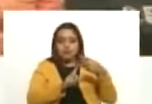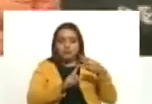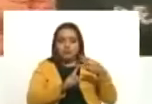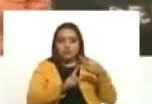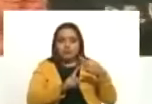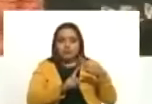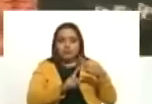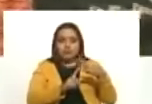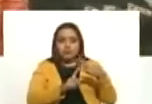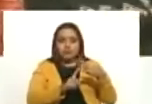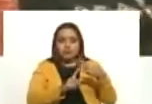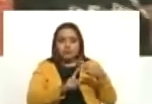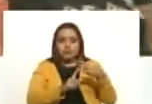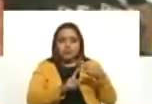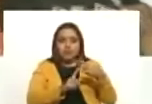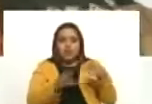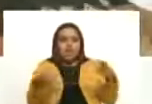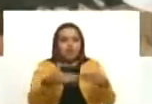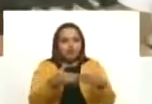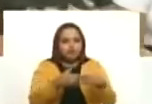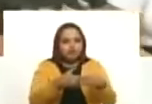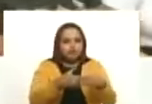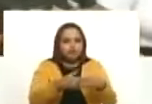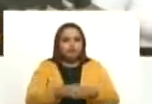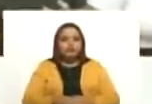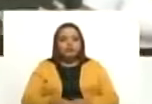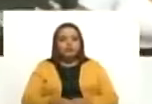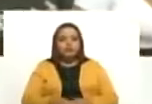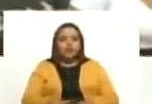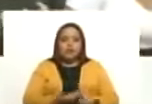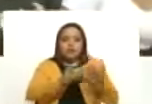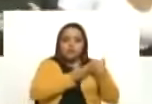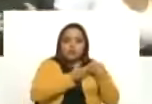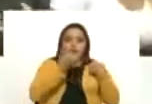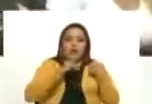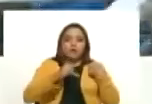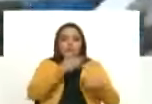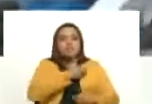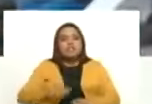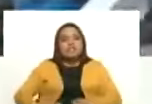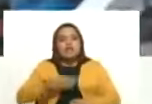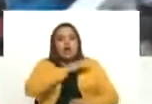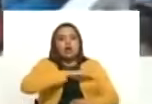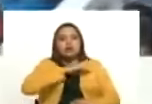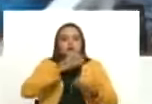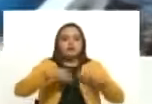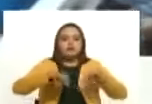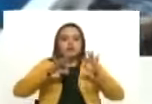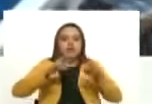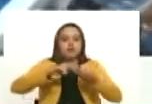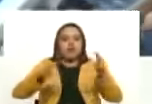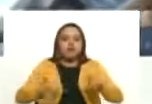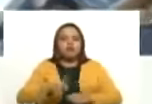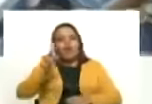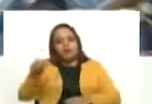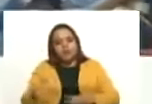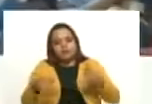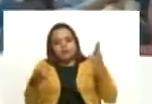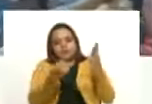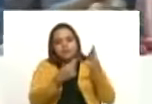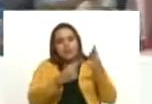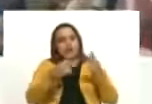el comando que lo tiene el presidente y la Comisión Especial para la Paz, y el pueblo, el poder